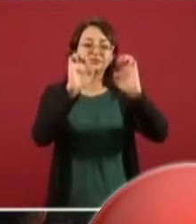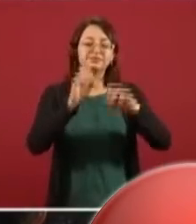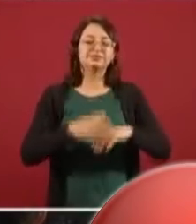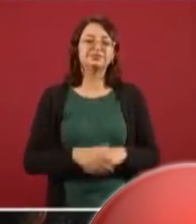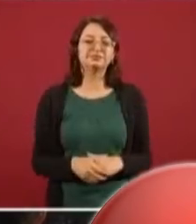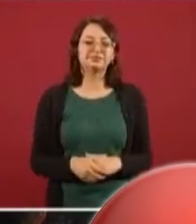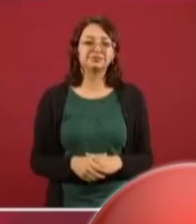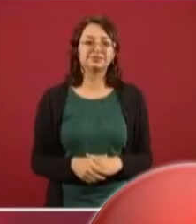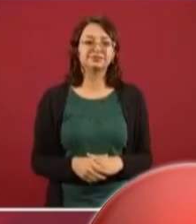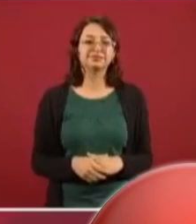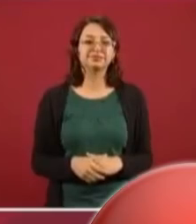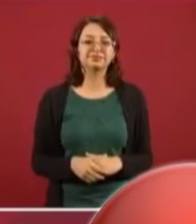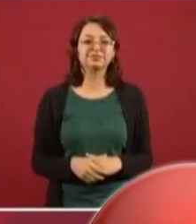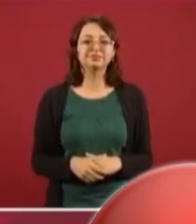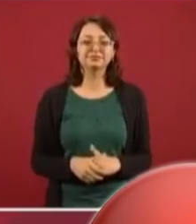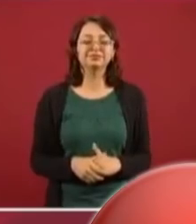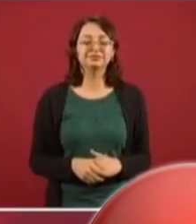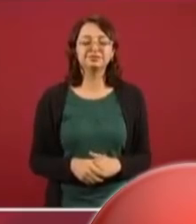sean